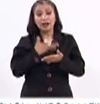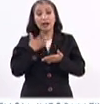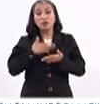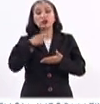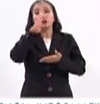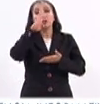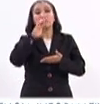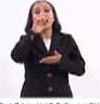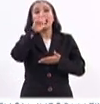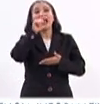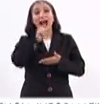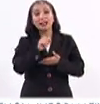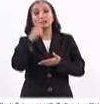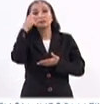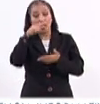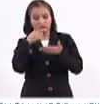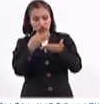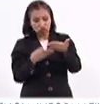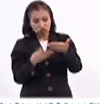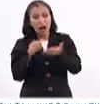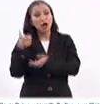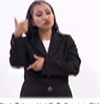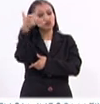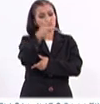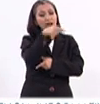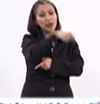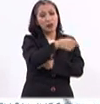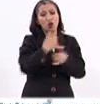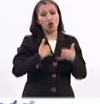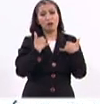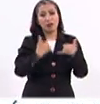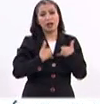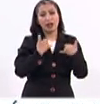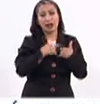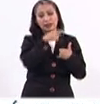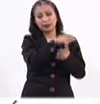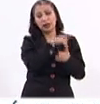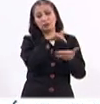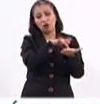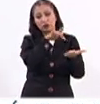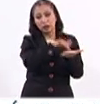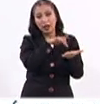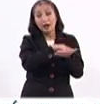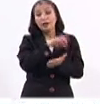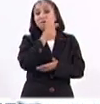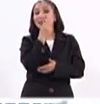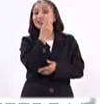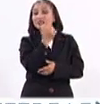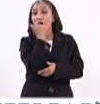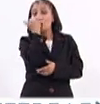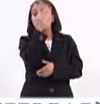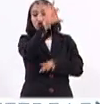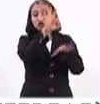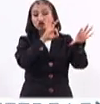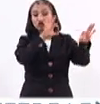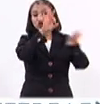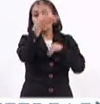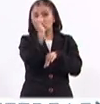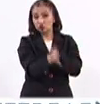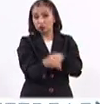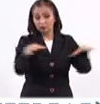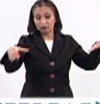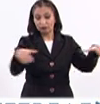tenemos becas para poder apoyar a estos muchachos. Qué maravilla. Apoyamos a 25 estudiantes, aceptamos